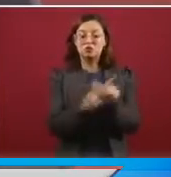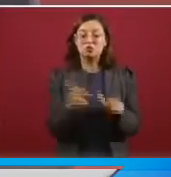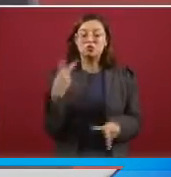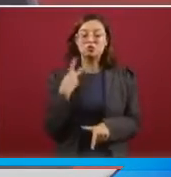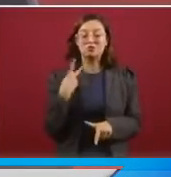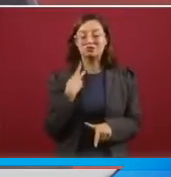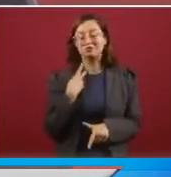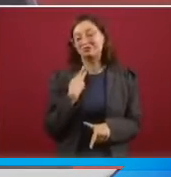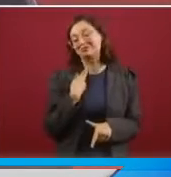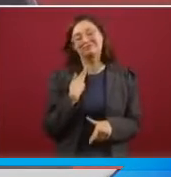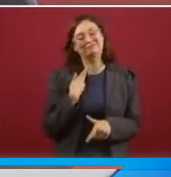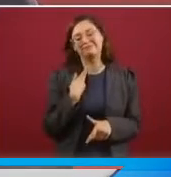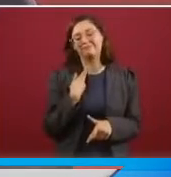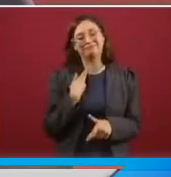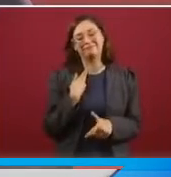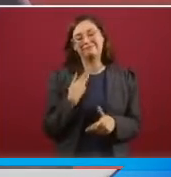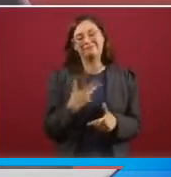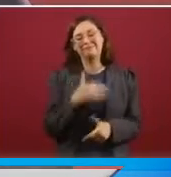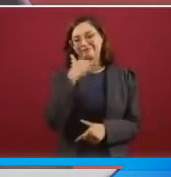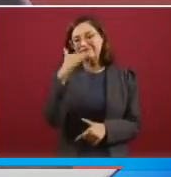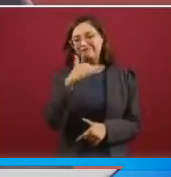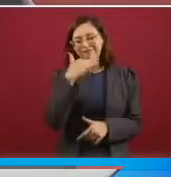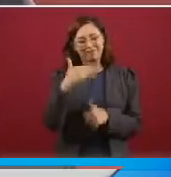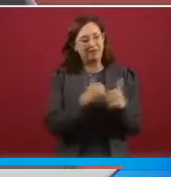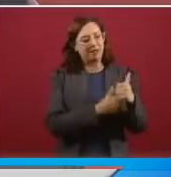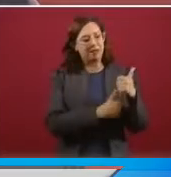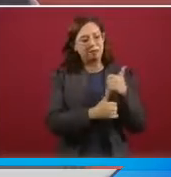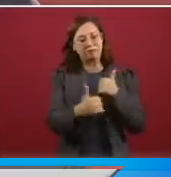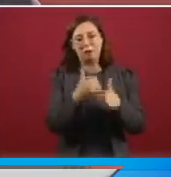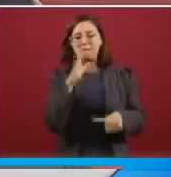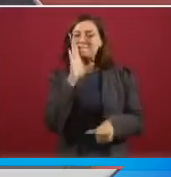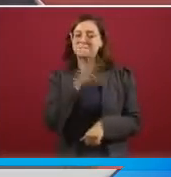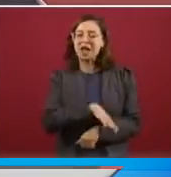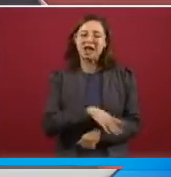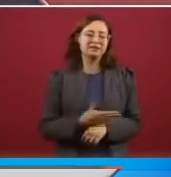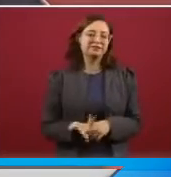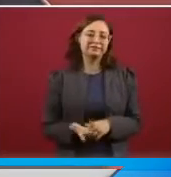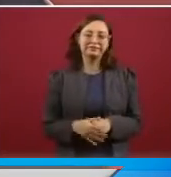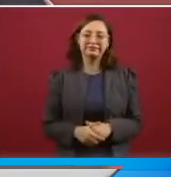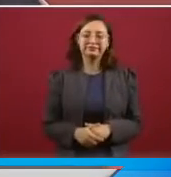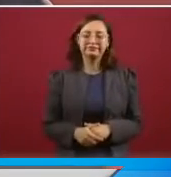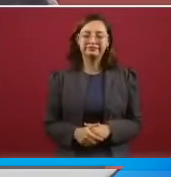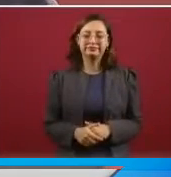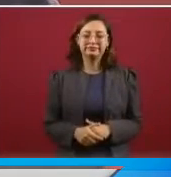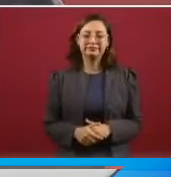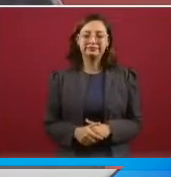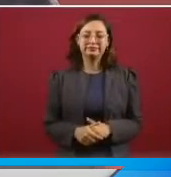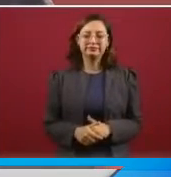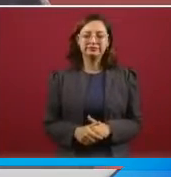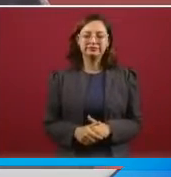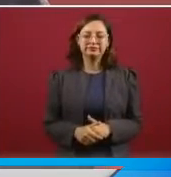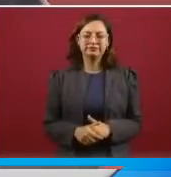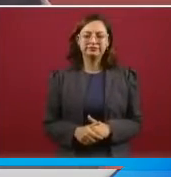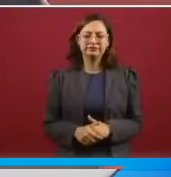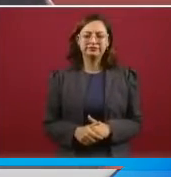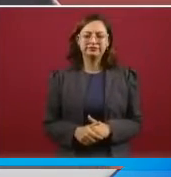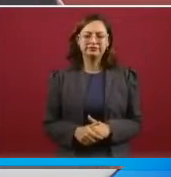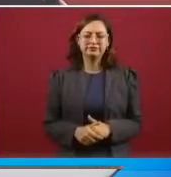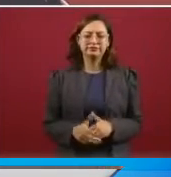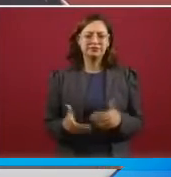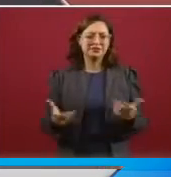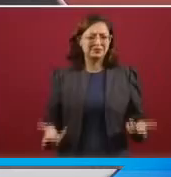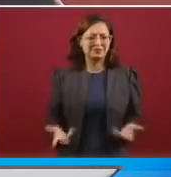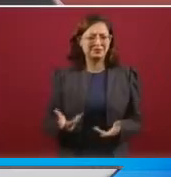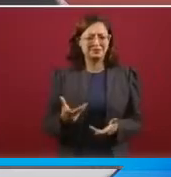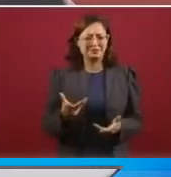de defraudadores y lo que muestra es que aún han incurrido en estas prácticas. Estos partidos tienen una descomposición al interior. Estas